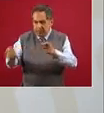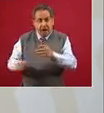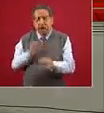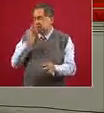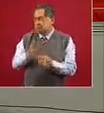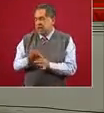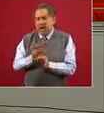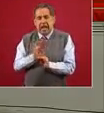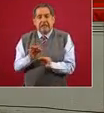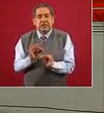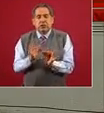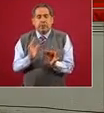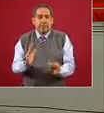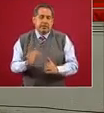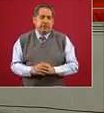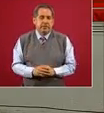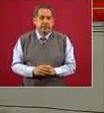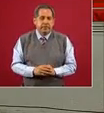presupuestal. Adelante.